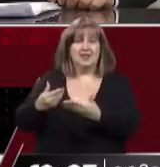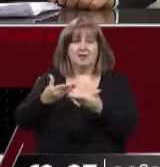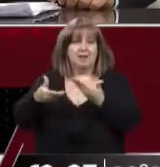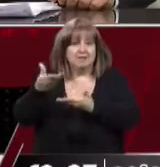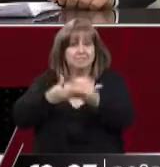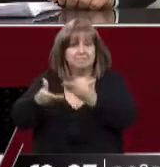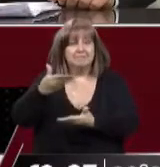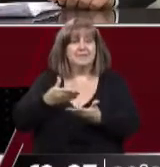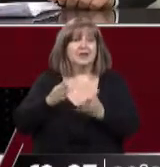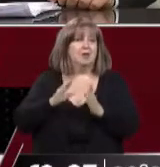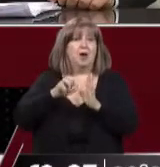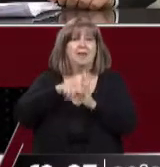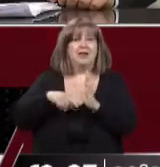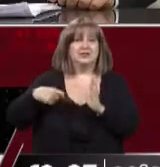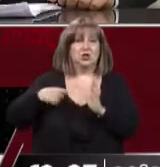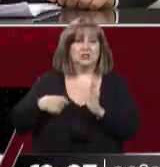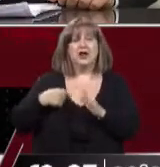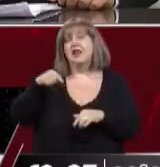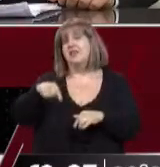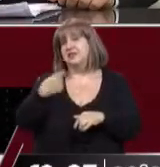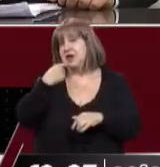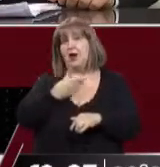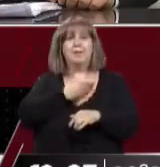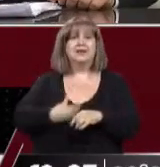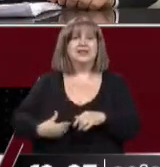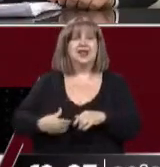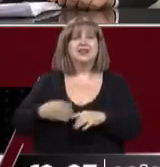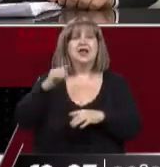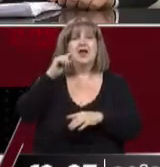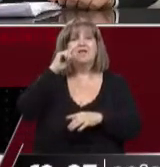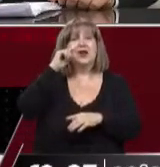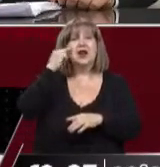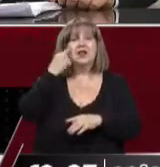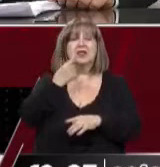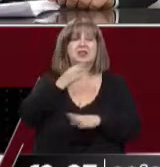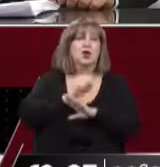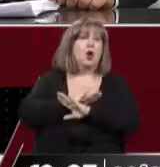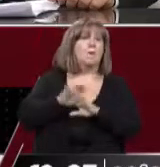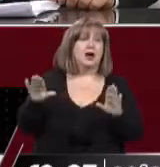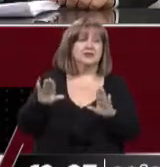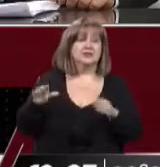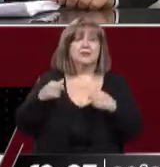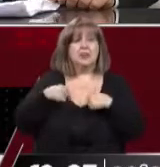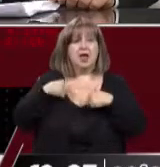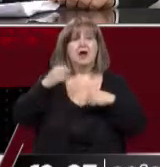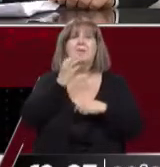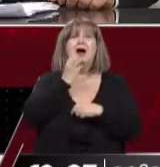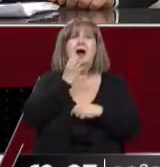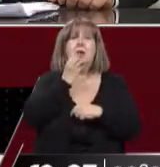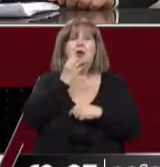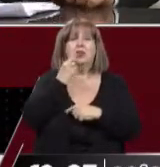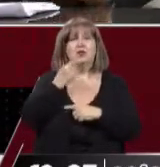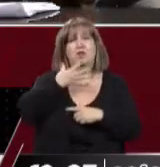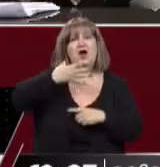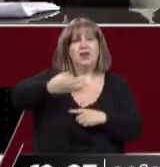¿no? Lo que siempre se habla en este caso. Bueno, ¿el presidente va por esa vía, Pablo? Exacto, hoy se publicó el decreto reglamentario del